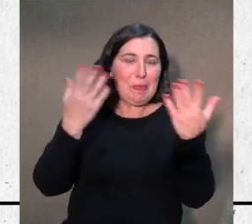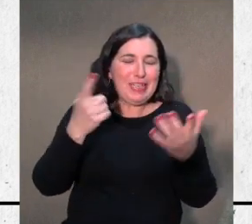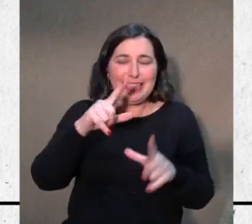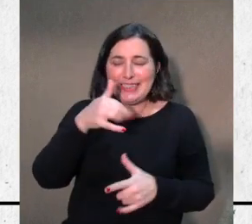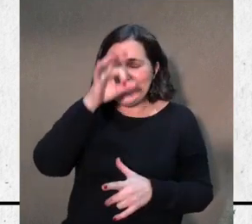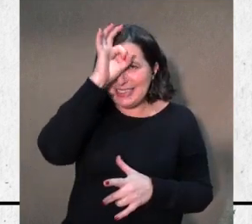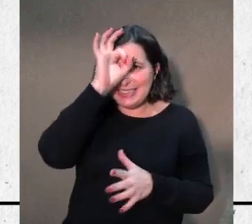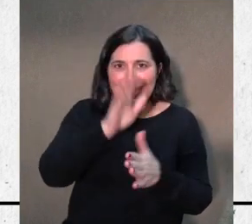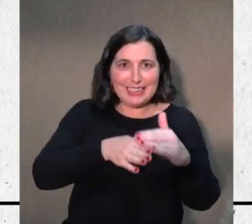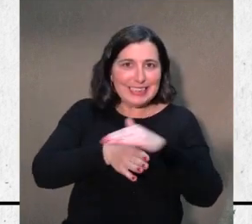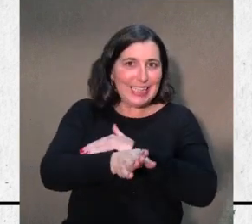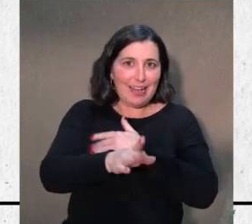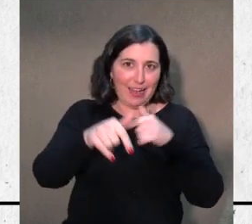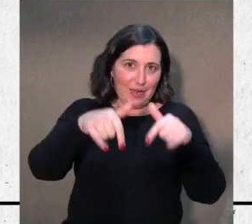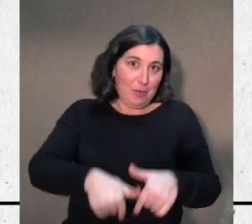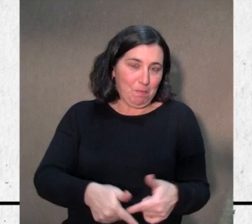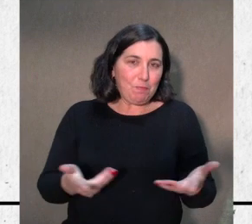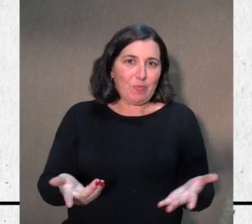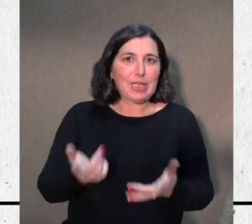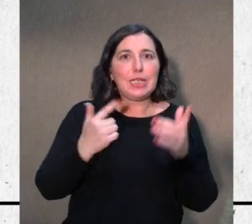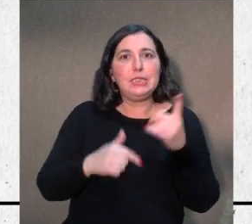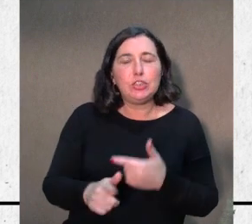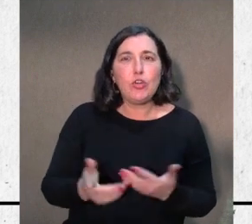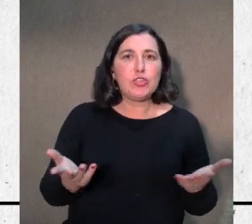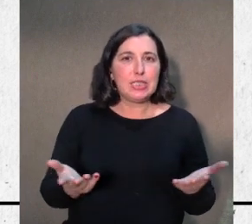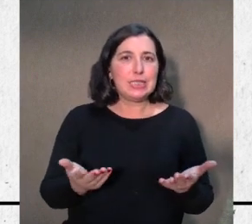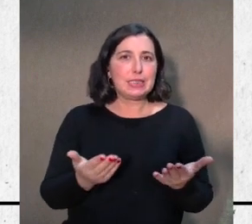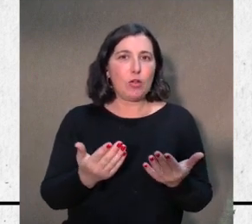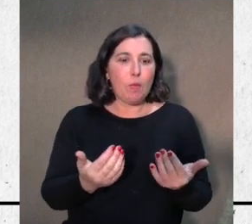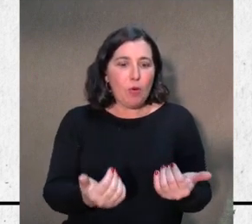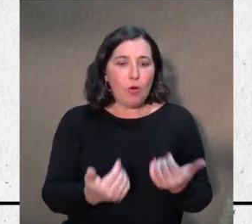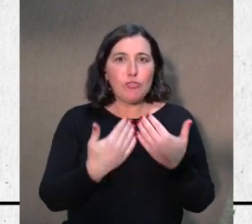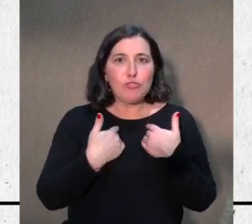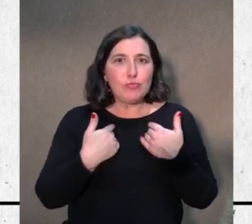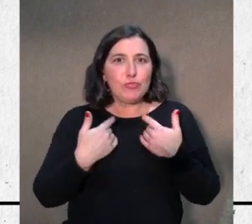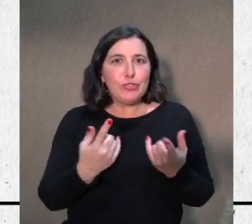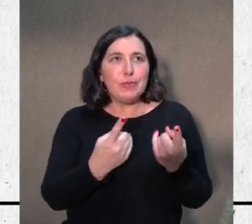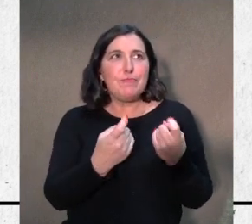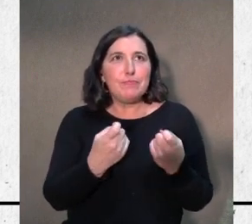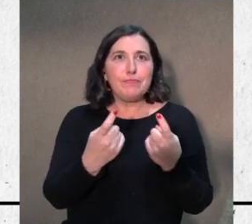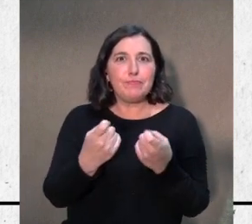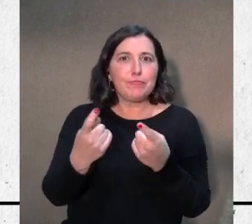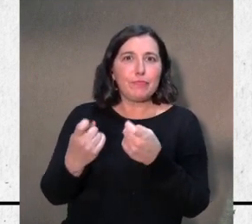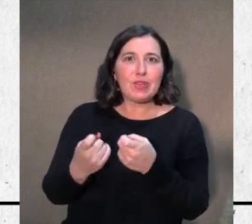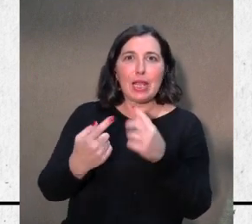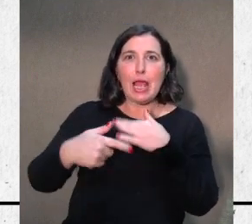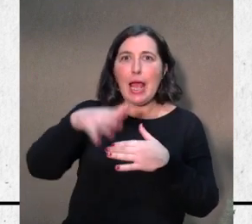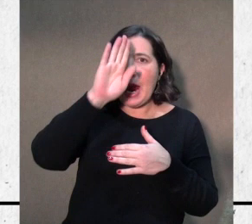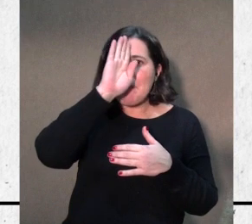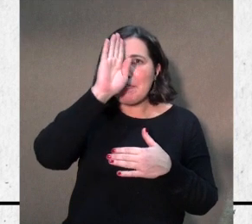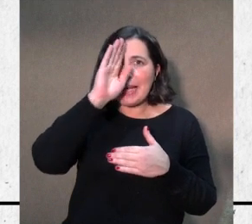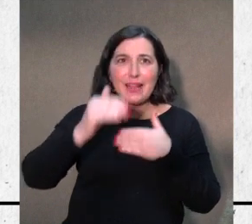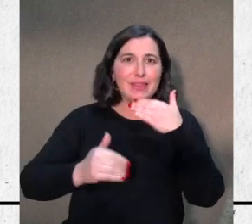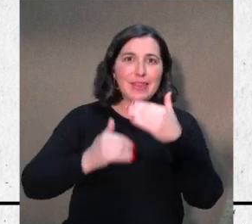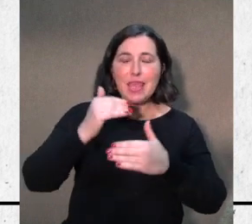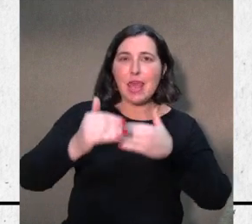Entonces, en realidad fue algo que me fue llegando y que lo fui aprendiendo. En un momento me di cuenta que era lo que